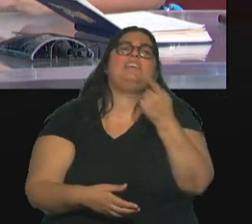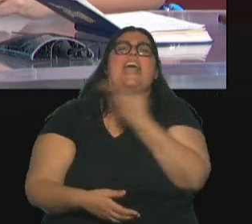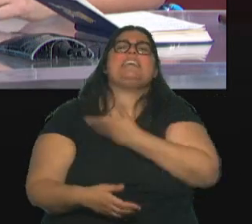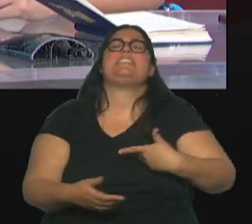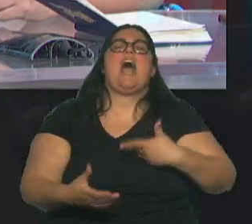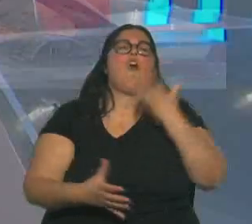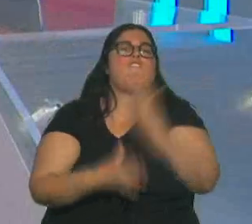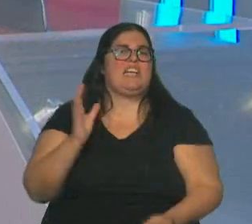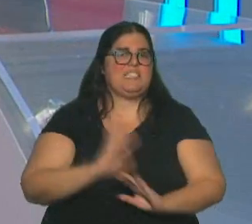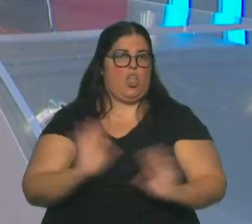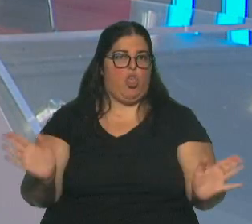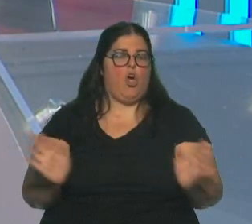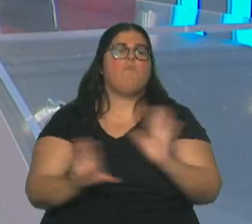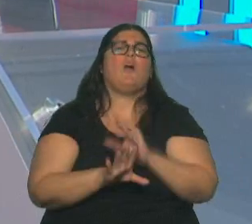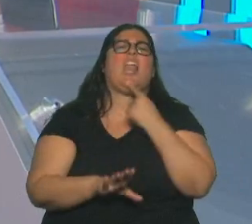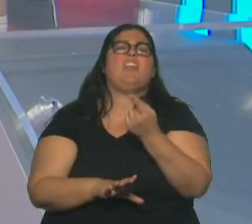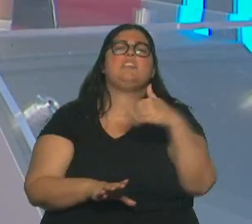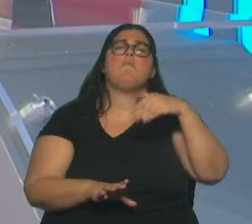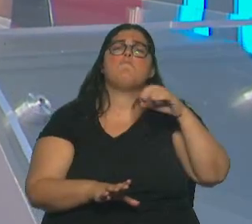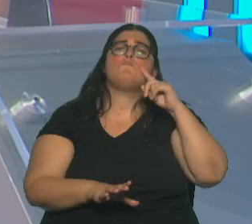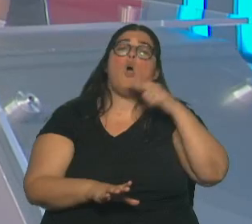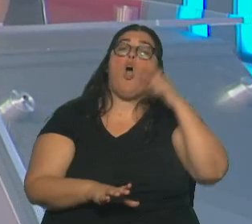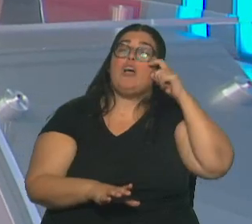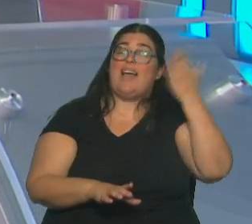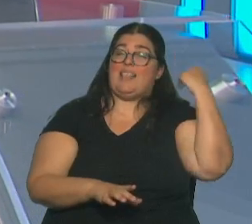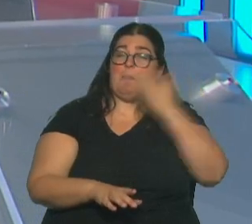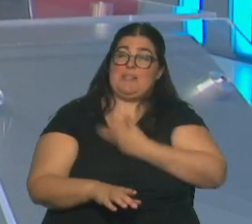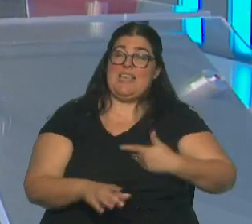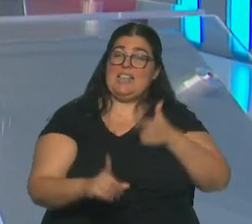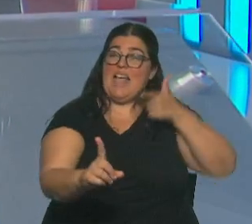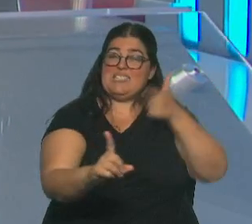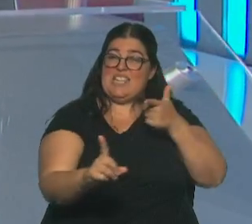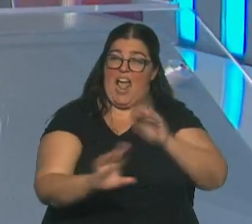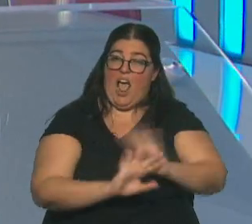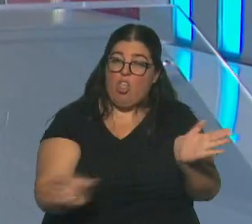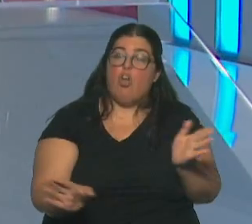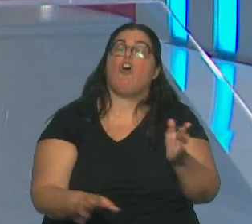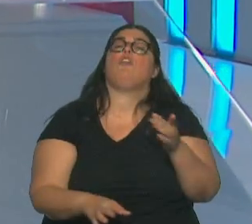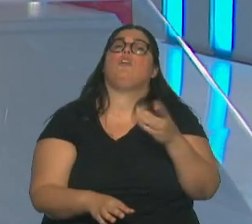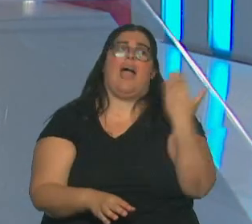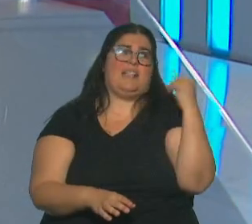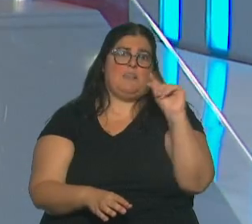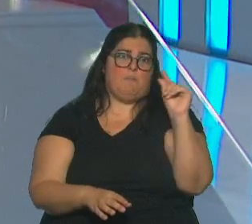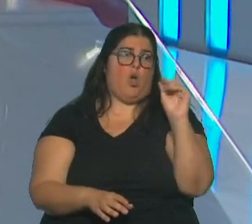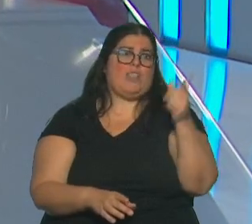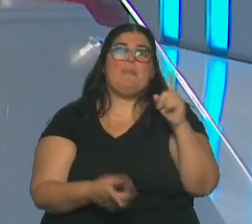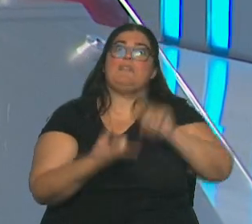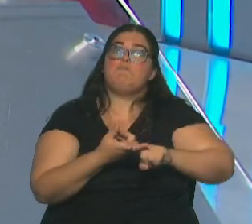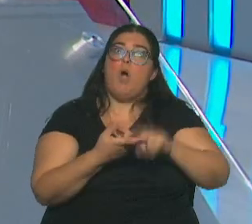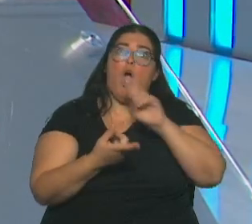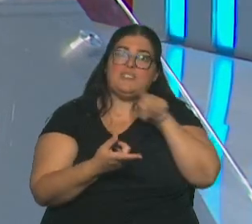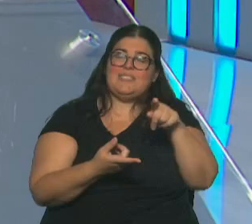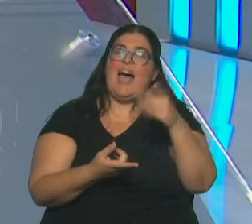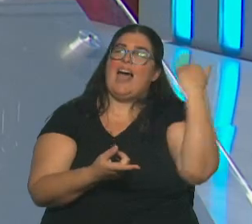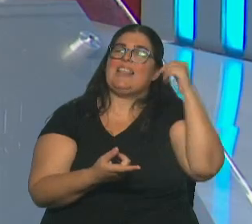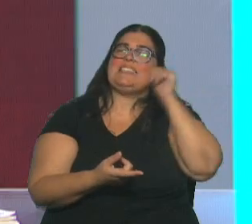Jovenel Moïse, bueno, con la situación de magnicidio, y que de hecho hace poco hasta se acusó a su esposa, que había sido herida